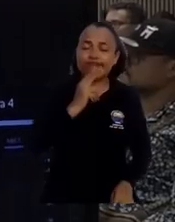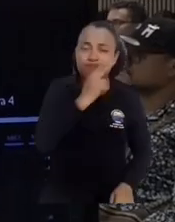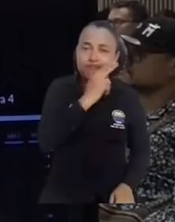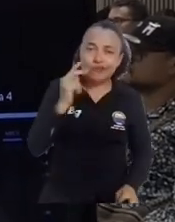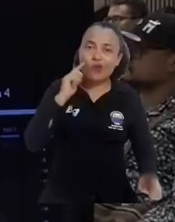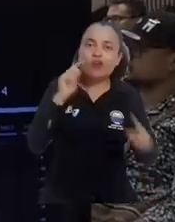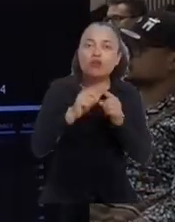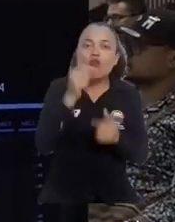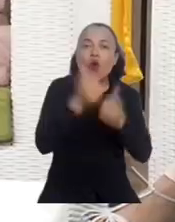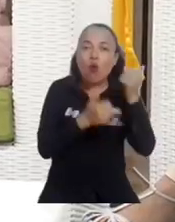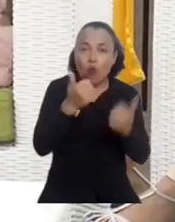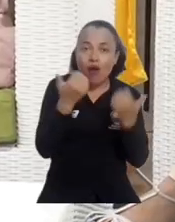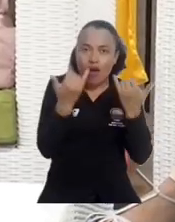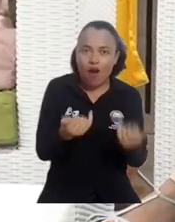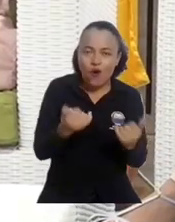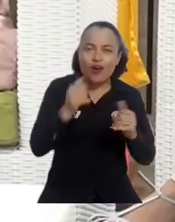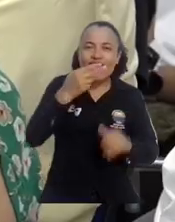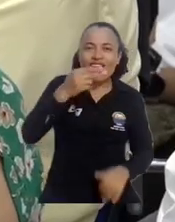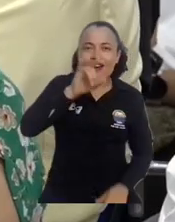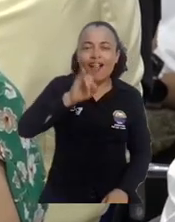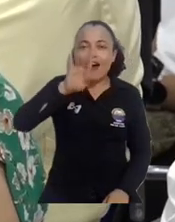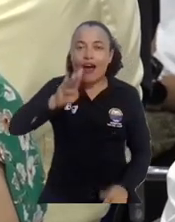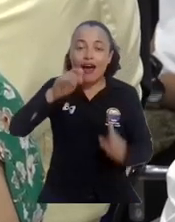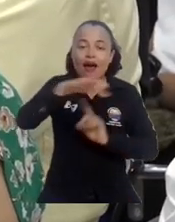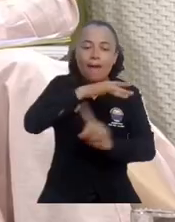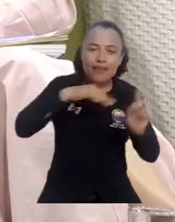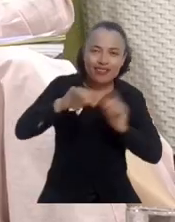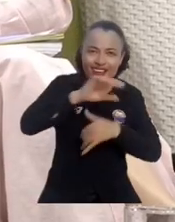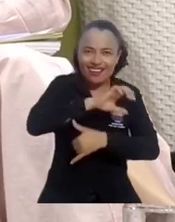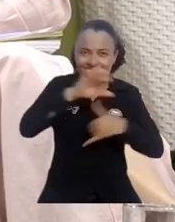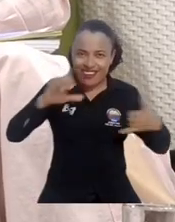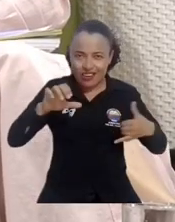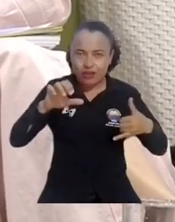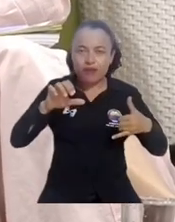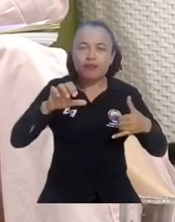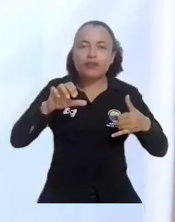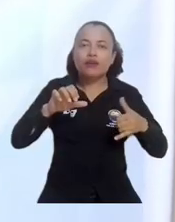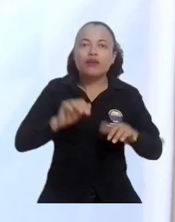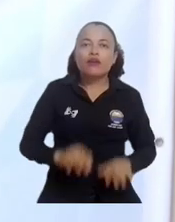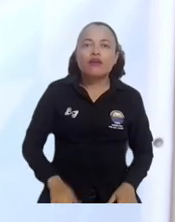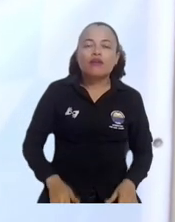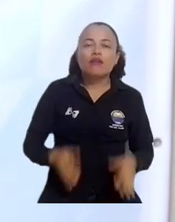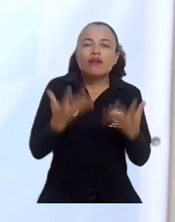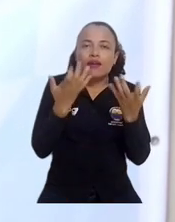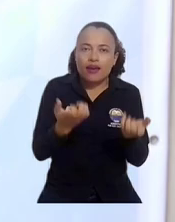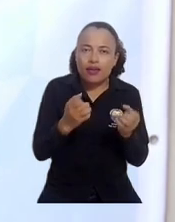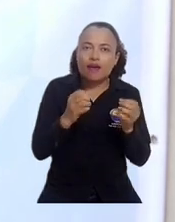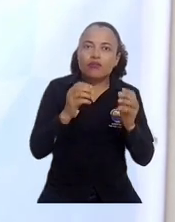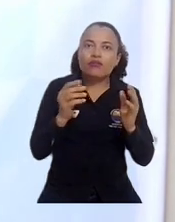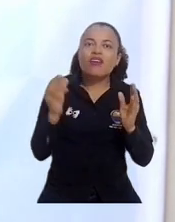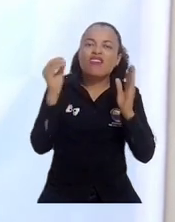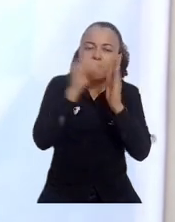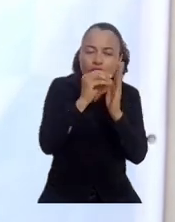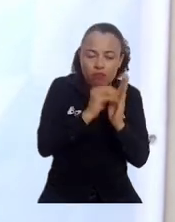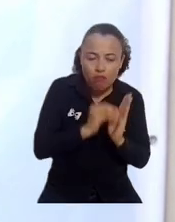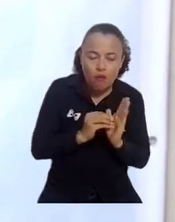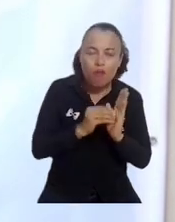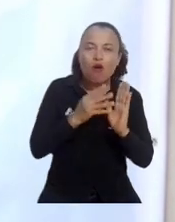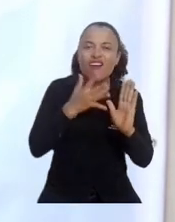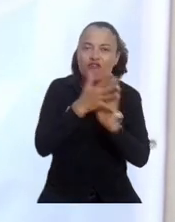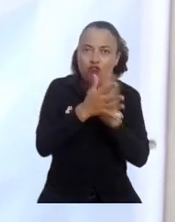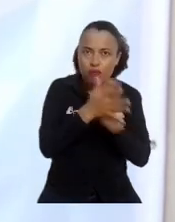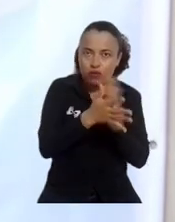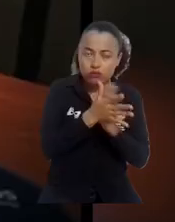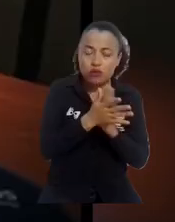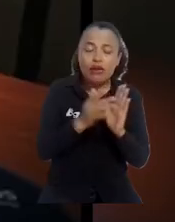justa con el lanzamiento del Hub Ambiental del Caribe. Generar a partir de nodos de monitoreo más datos y esos datos pues